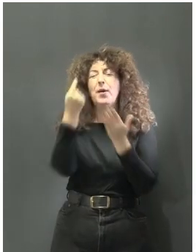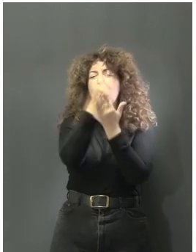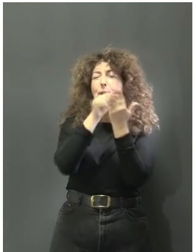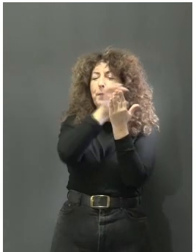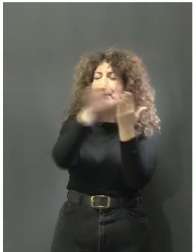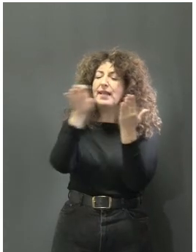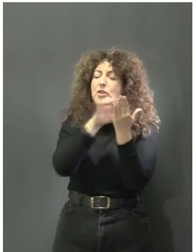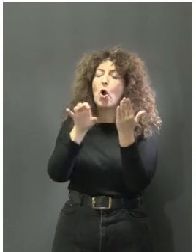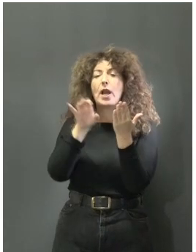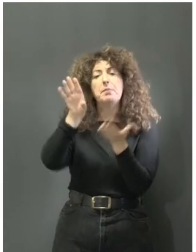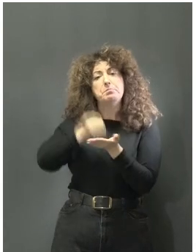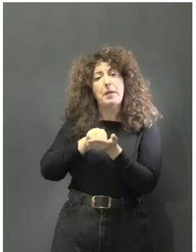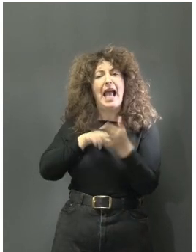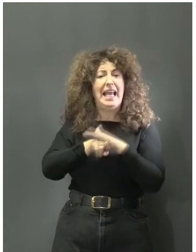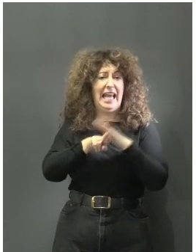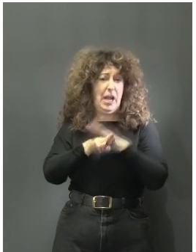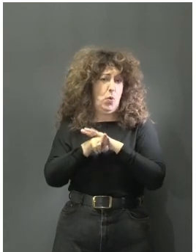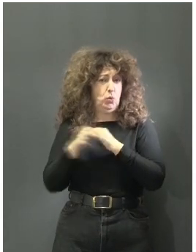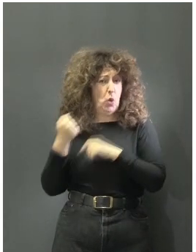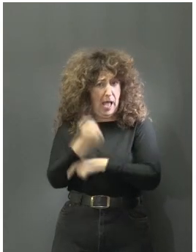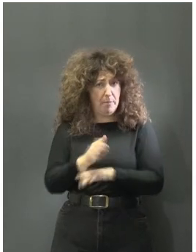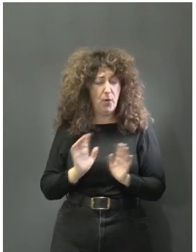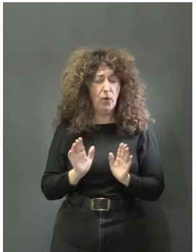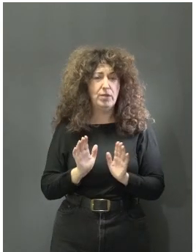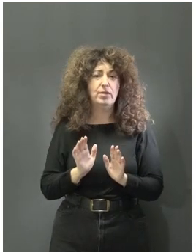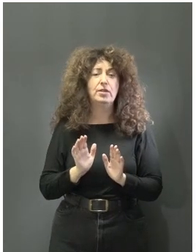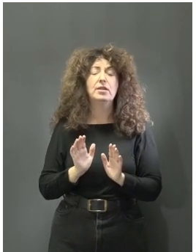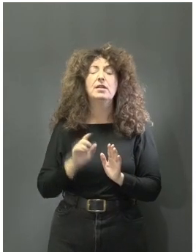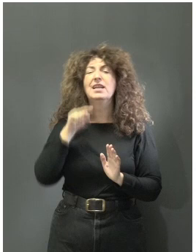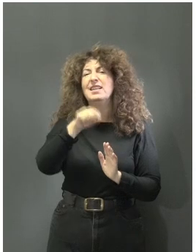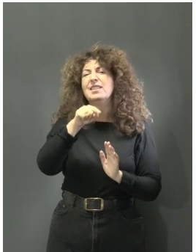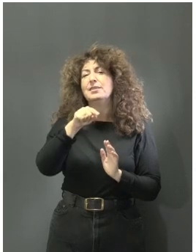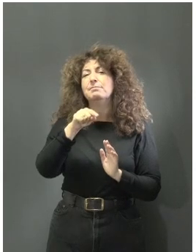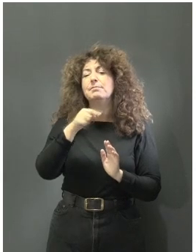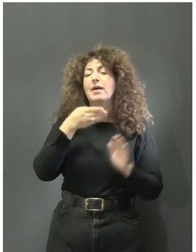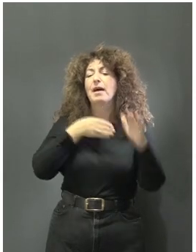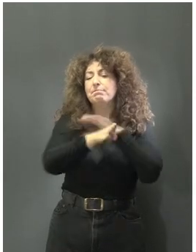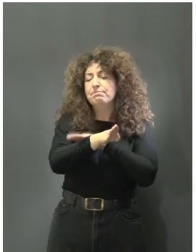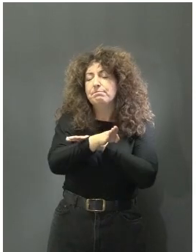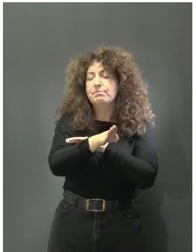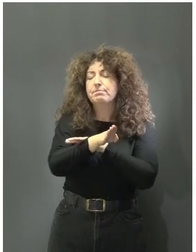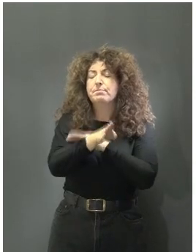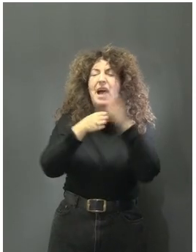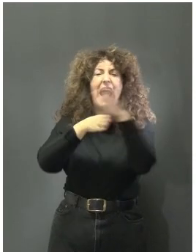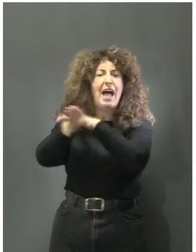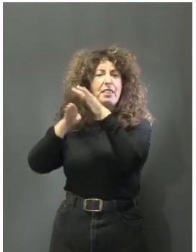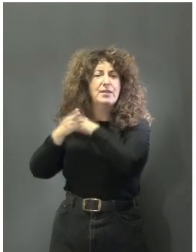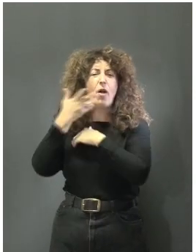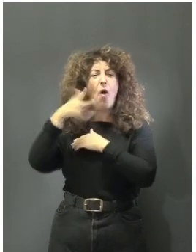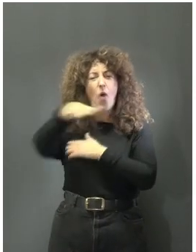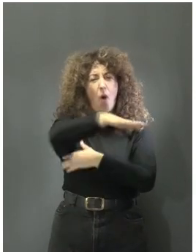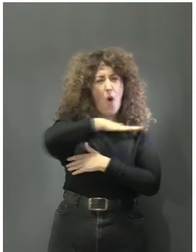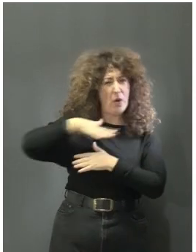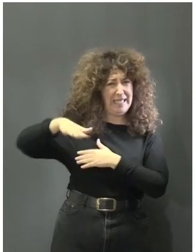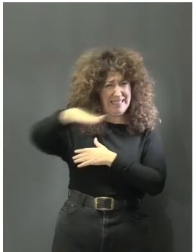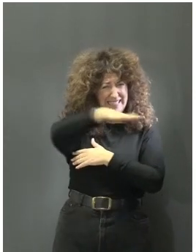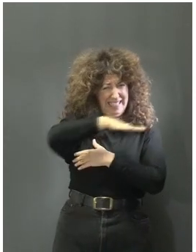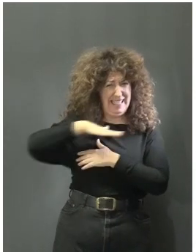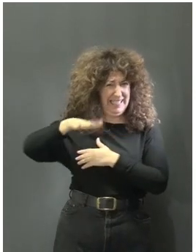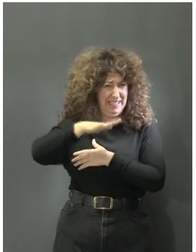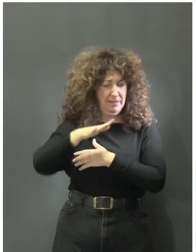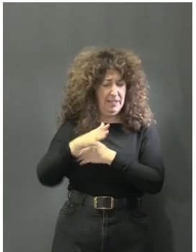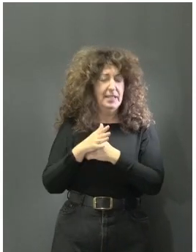pictogramas son un recurso de apoyo que favorece la accesibilidad cognitiva de los espacios. Luego, a